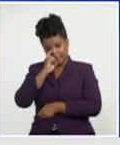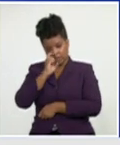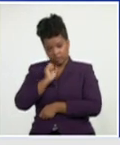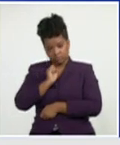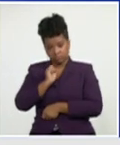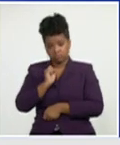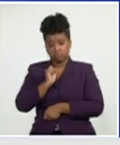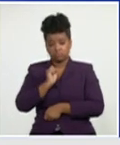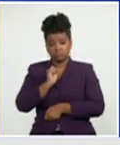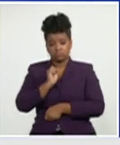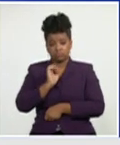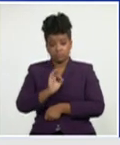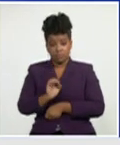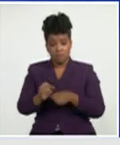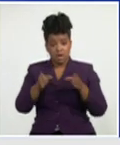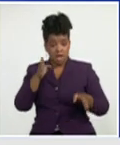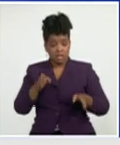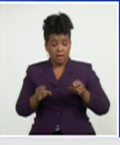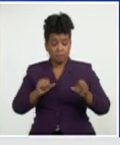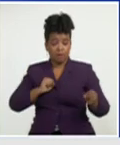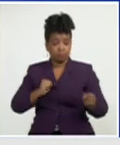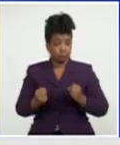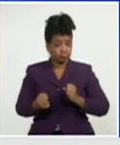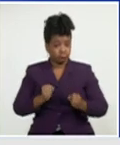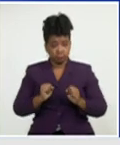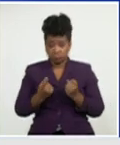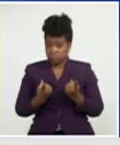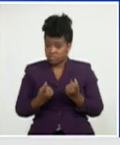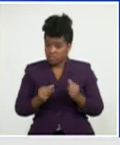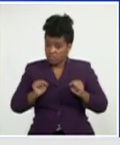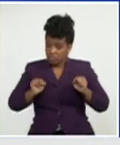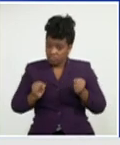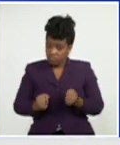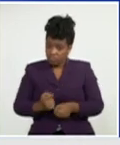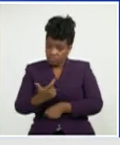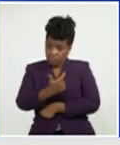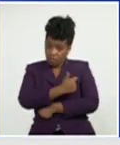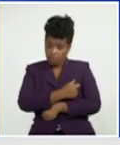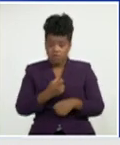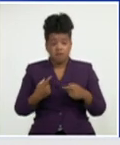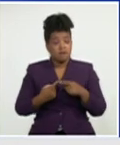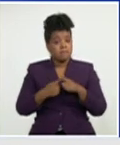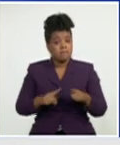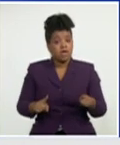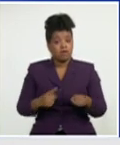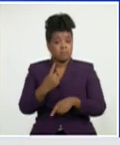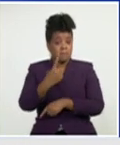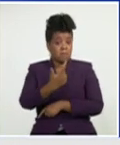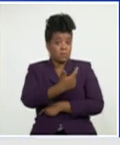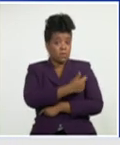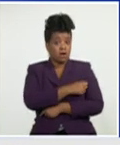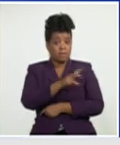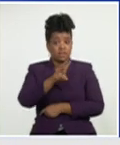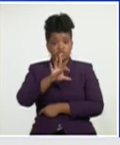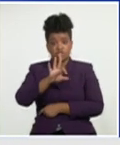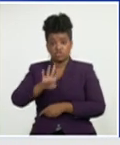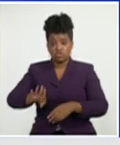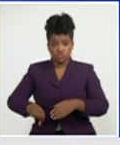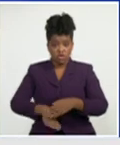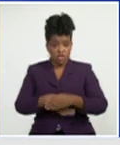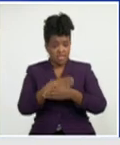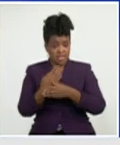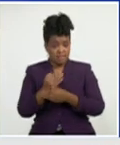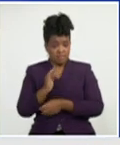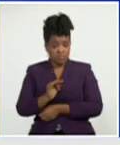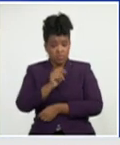controlada con placebo, que es un estándar regulatorio necesario para estos ensayos, pero que como es una única dosis, a los 28 días, los sujetos que